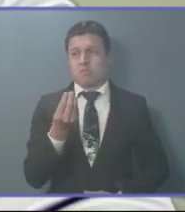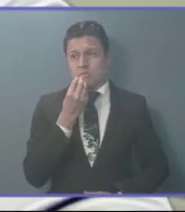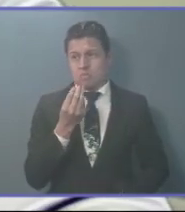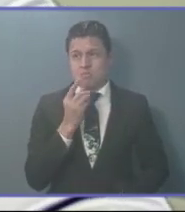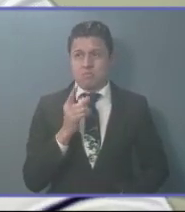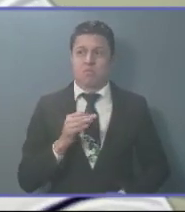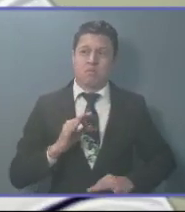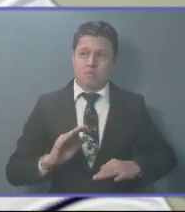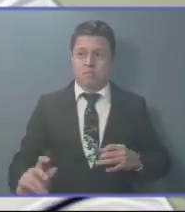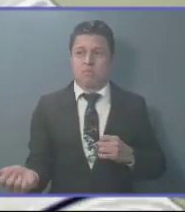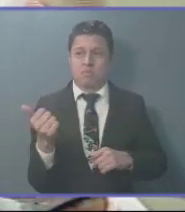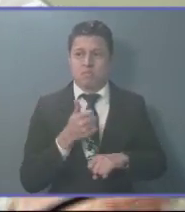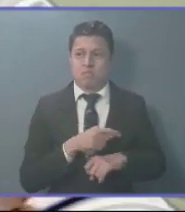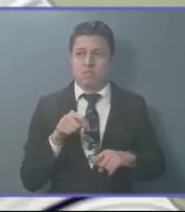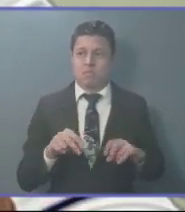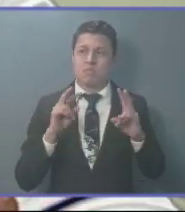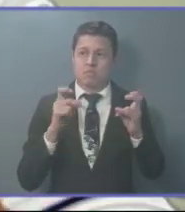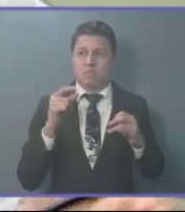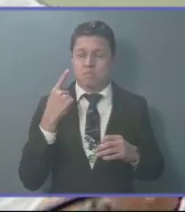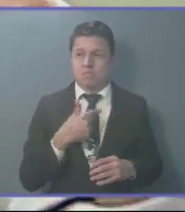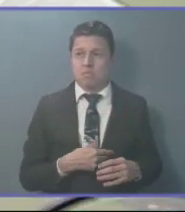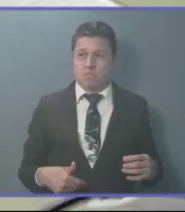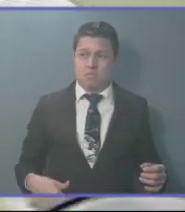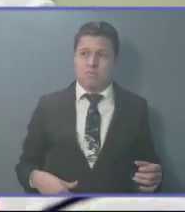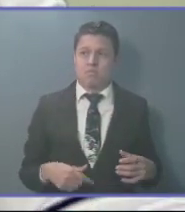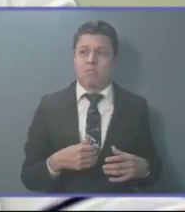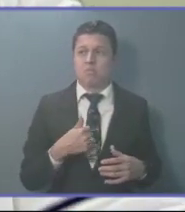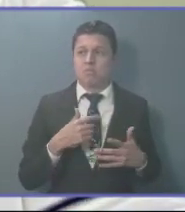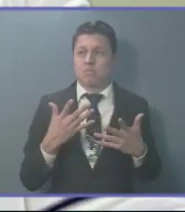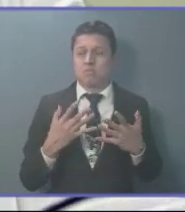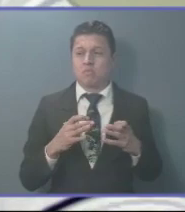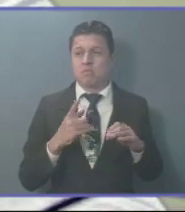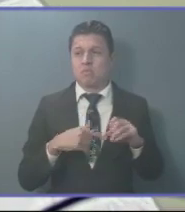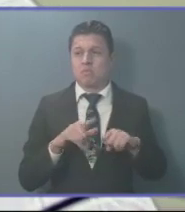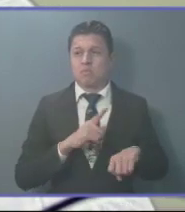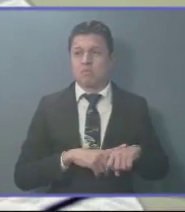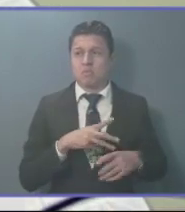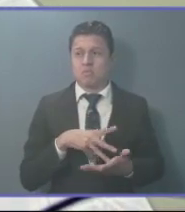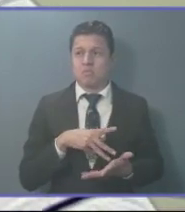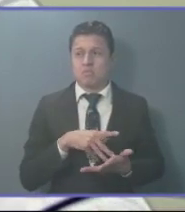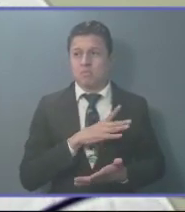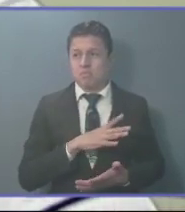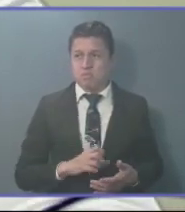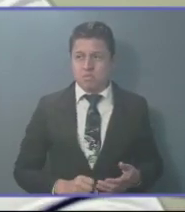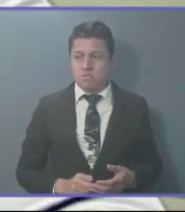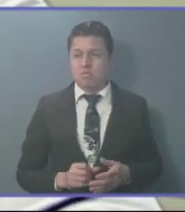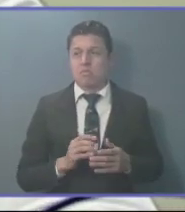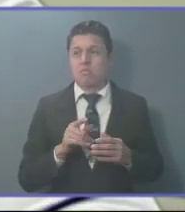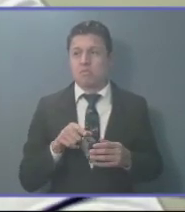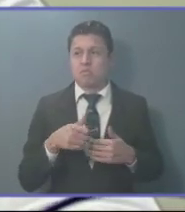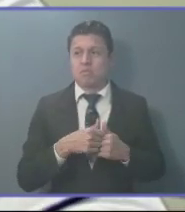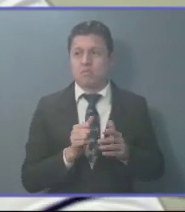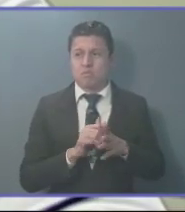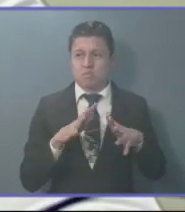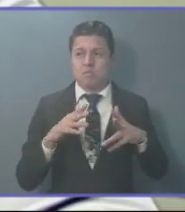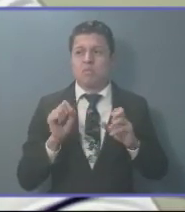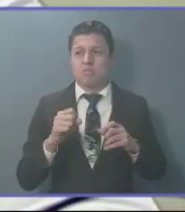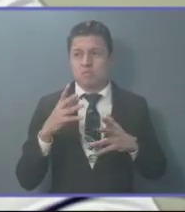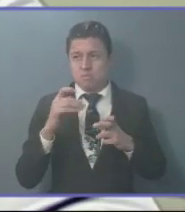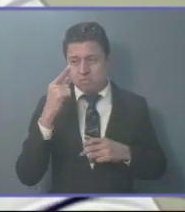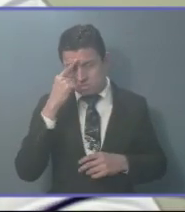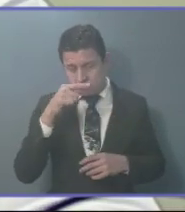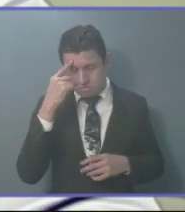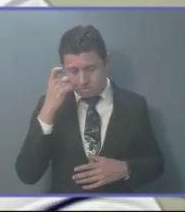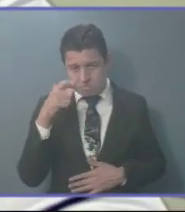es que se estableció esto. Entonces, presidente, yo no quito más tiempo a la población salvadoreña y a este pleno, pero sí quiero